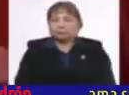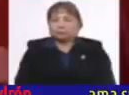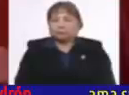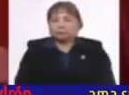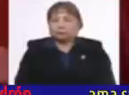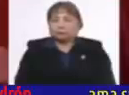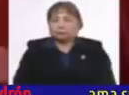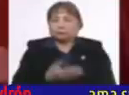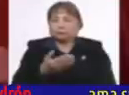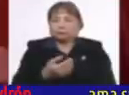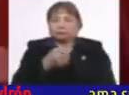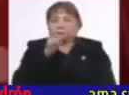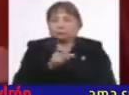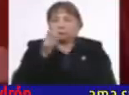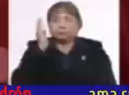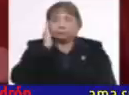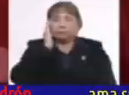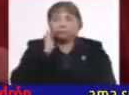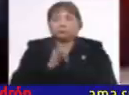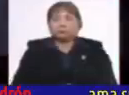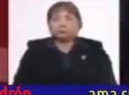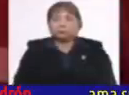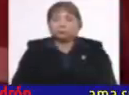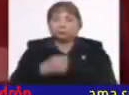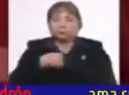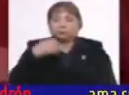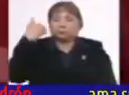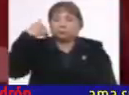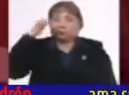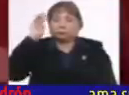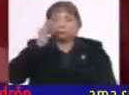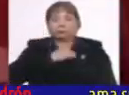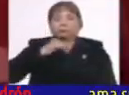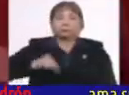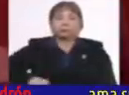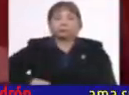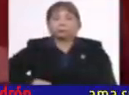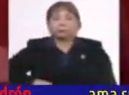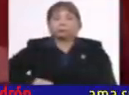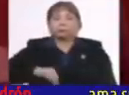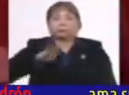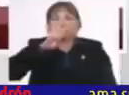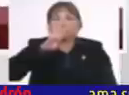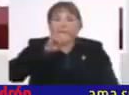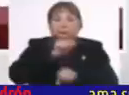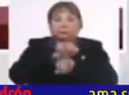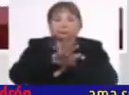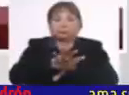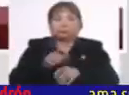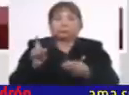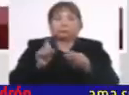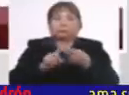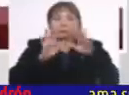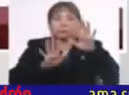como es de público conocimiento fui ministro de estado del 4 de julio al